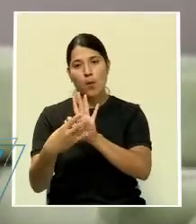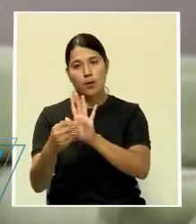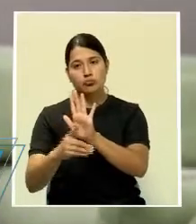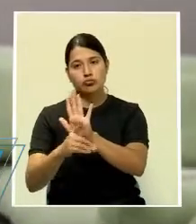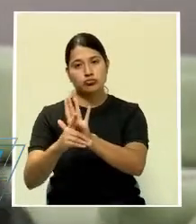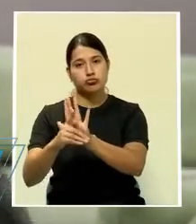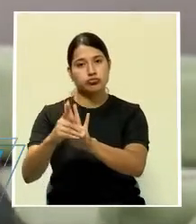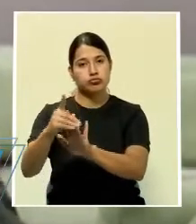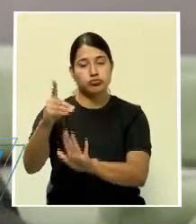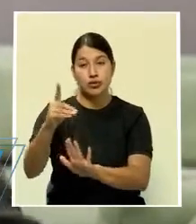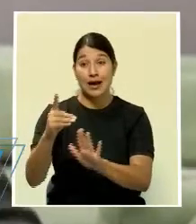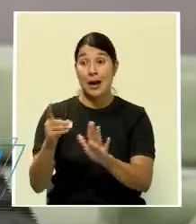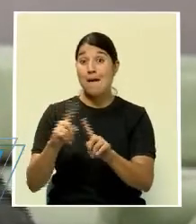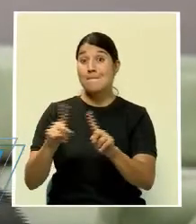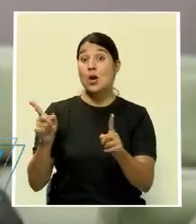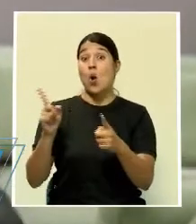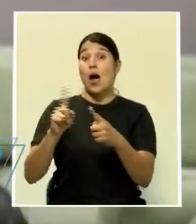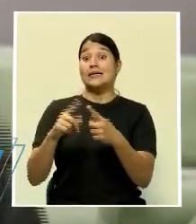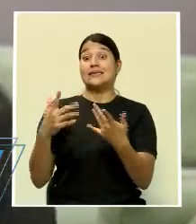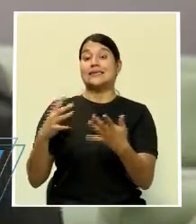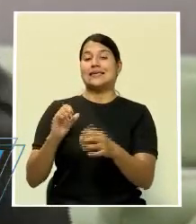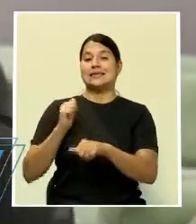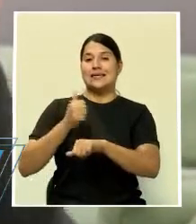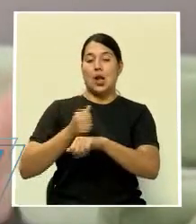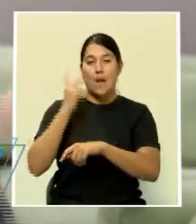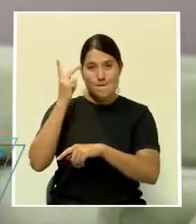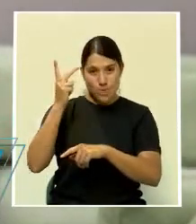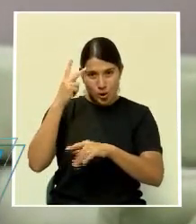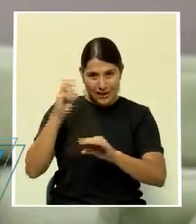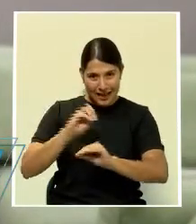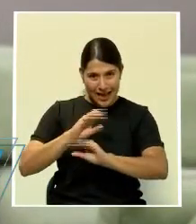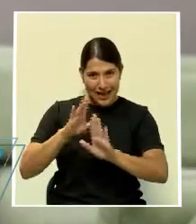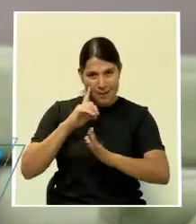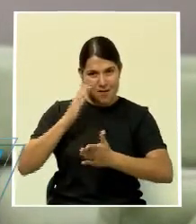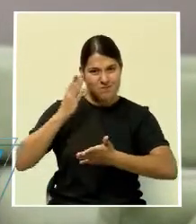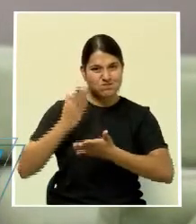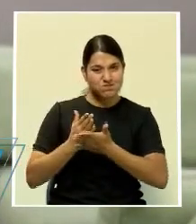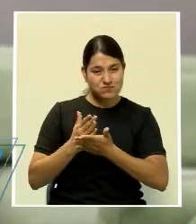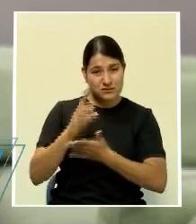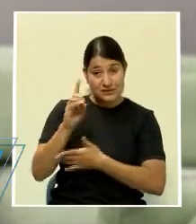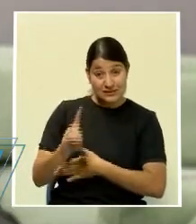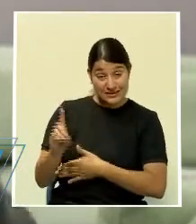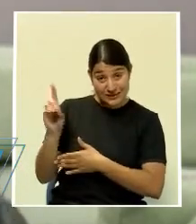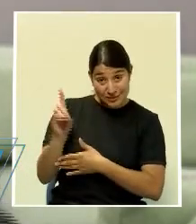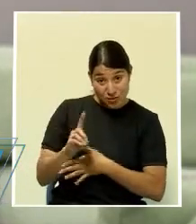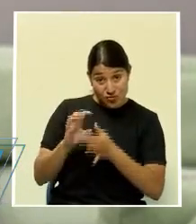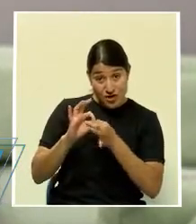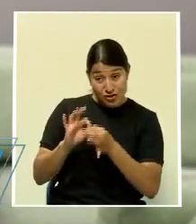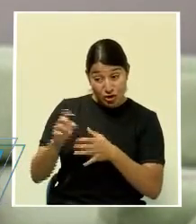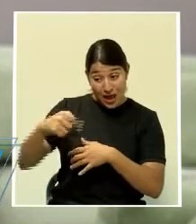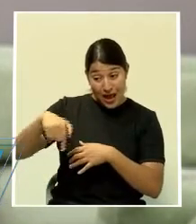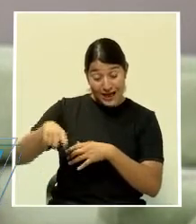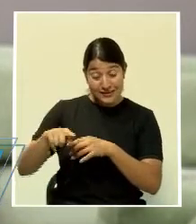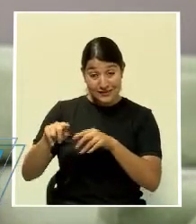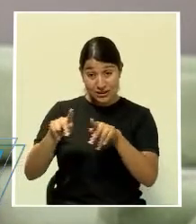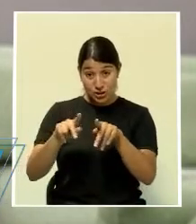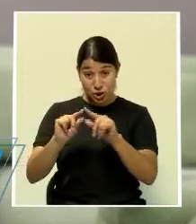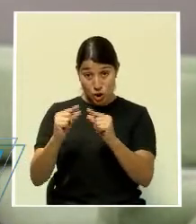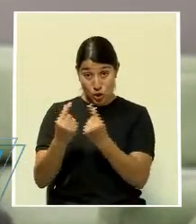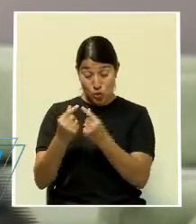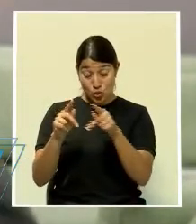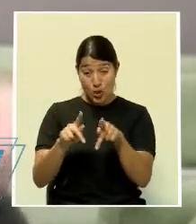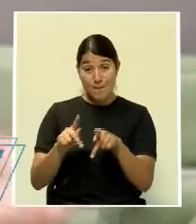política de Estado claro de eliminación de la desigualdad social en torno a esos grupos